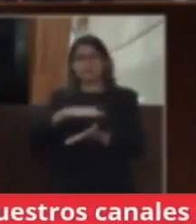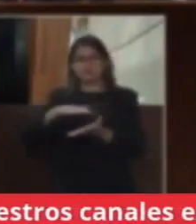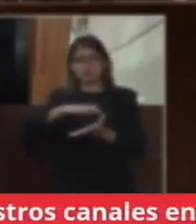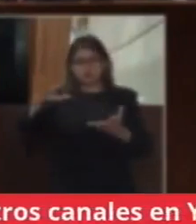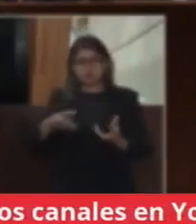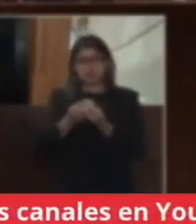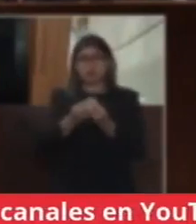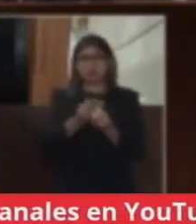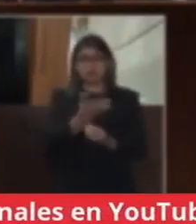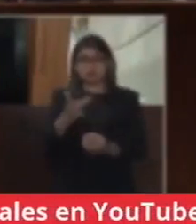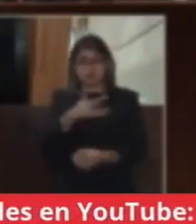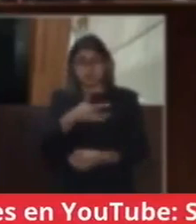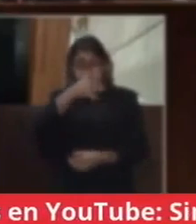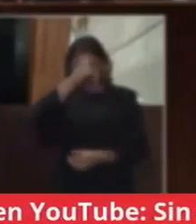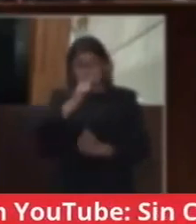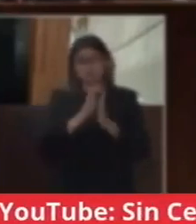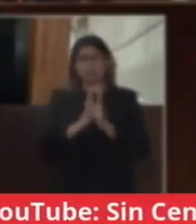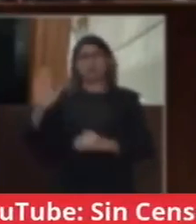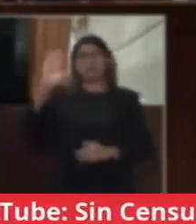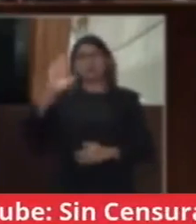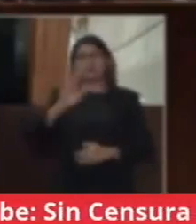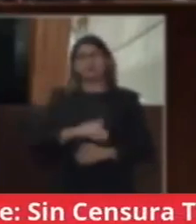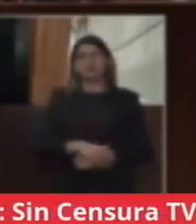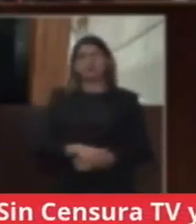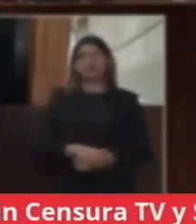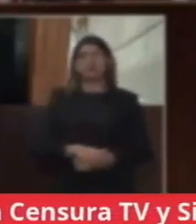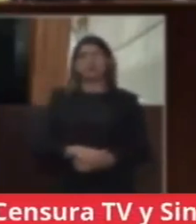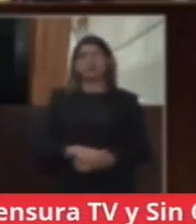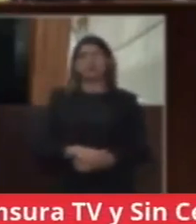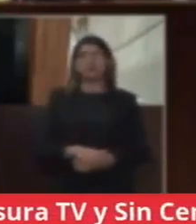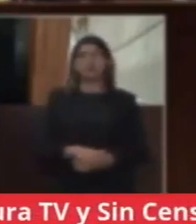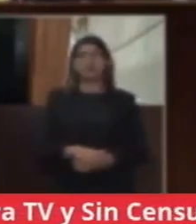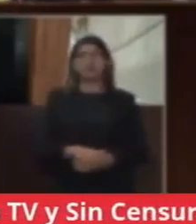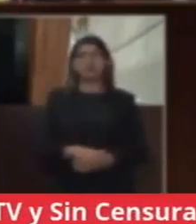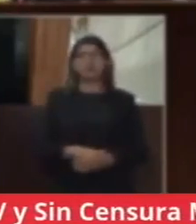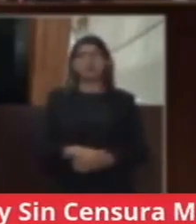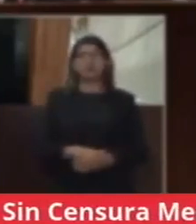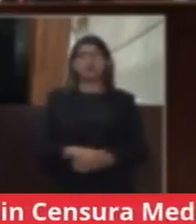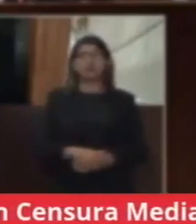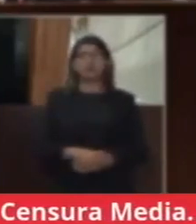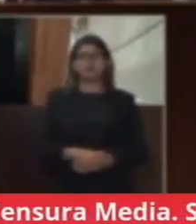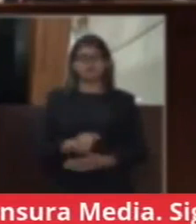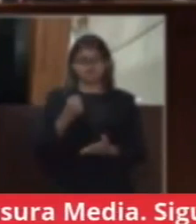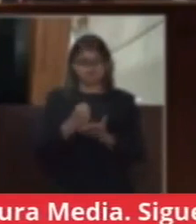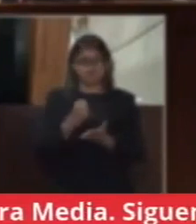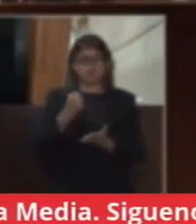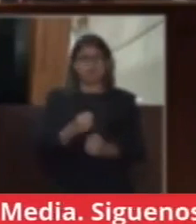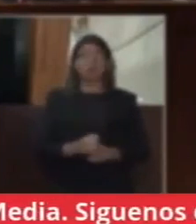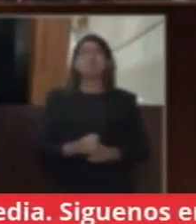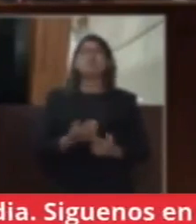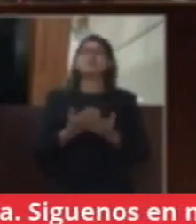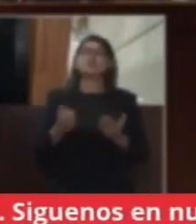como había realmente el riesgo de perder la votación, la magistrada Otalora, que fue la ponente, aceptó que